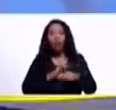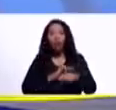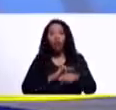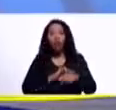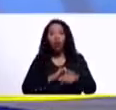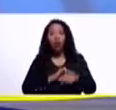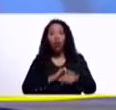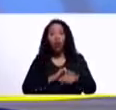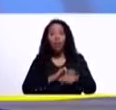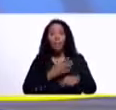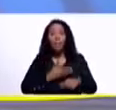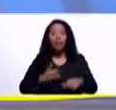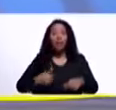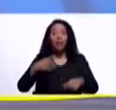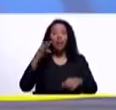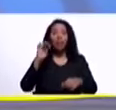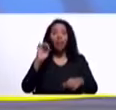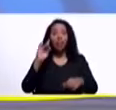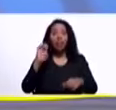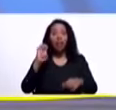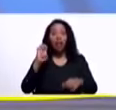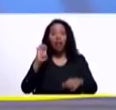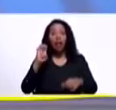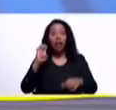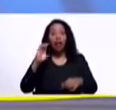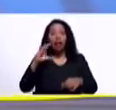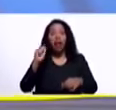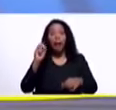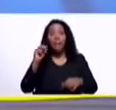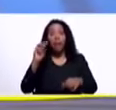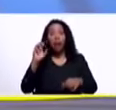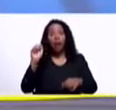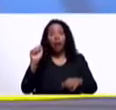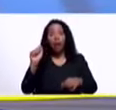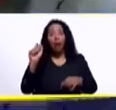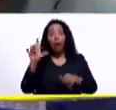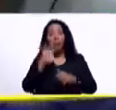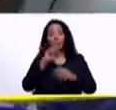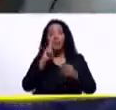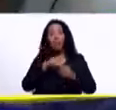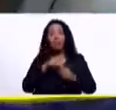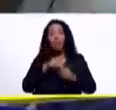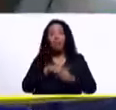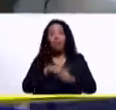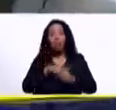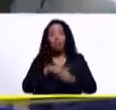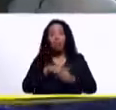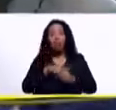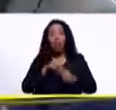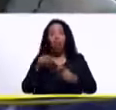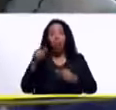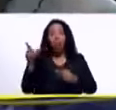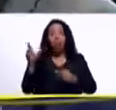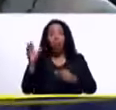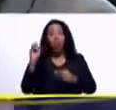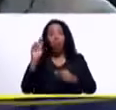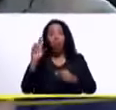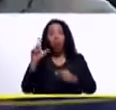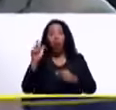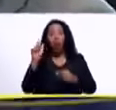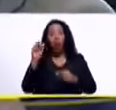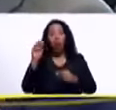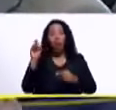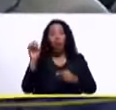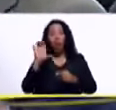de Fedecámara, el doctor Luigi Pizzella, presidente de Conindustria, el doctor Orlando Camacho, presidente de